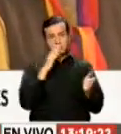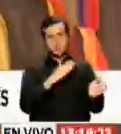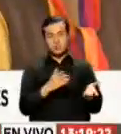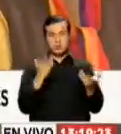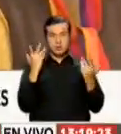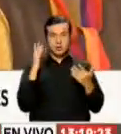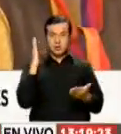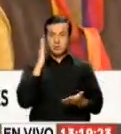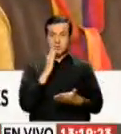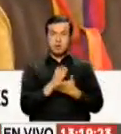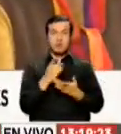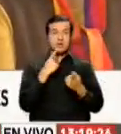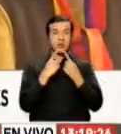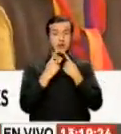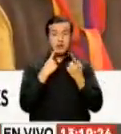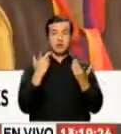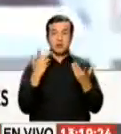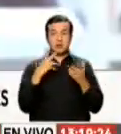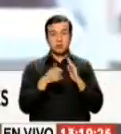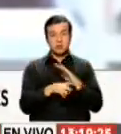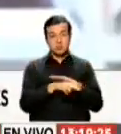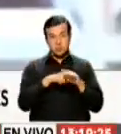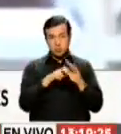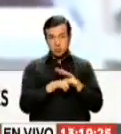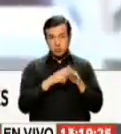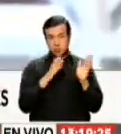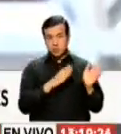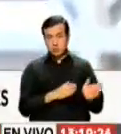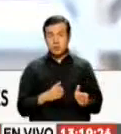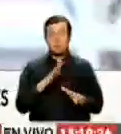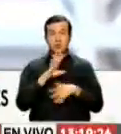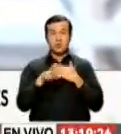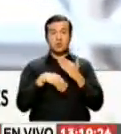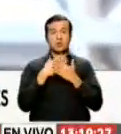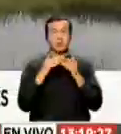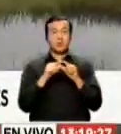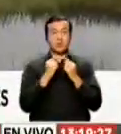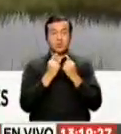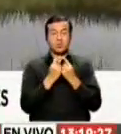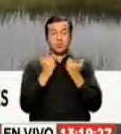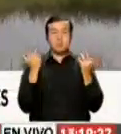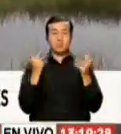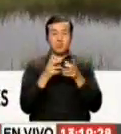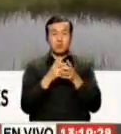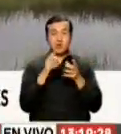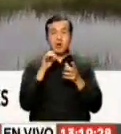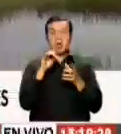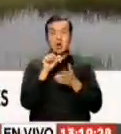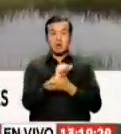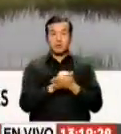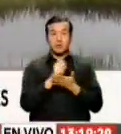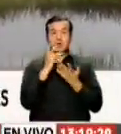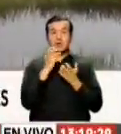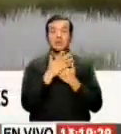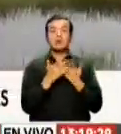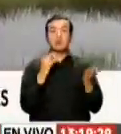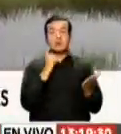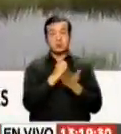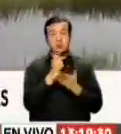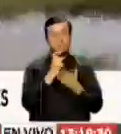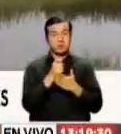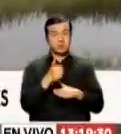de romperse el diálogo, con el extractivismo. Mientras, la lectura desde el Frente Prominero de Azuay es que lo que se busca es presionar